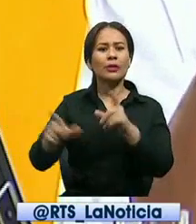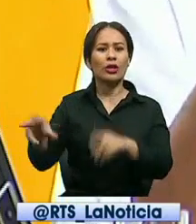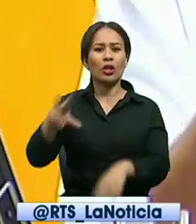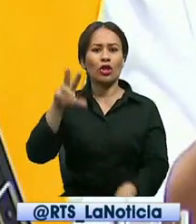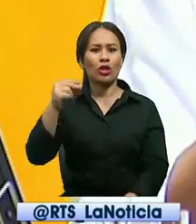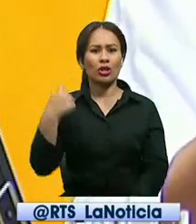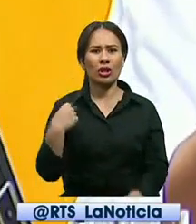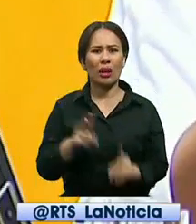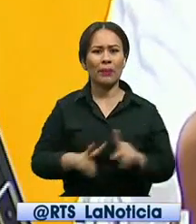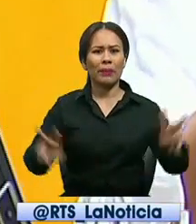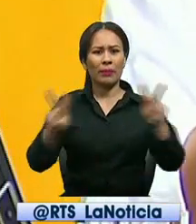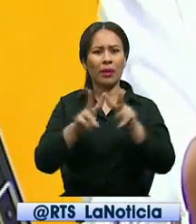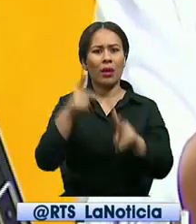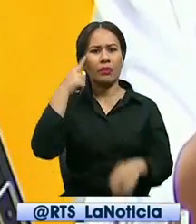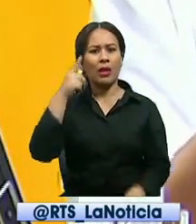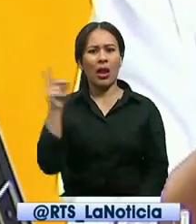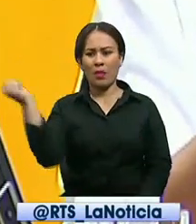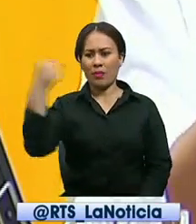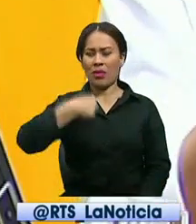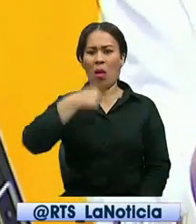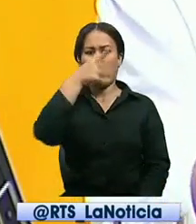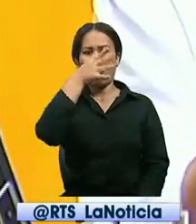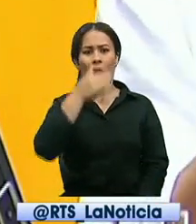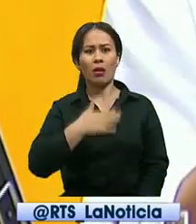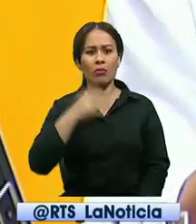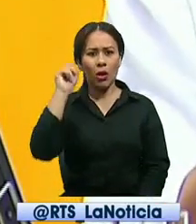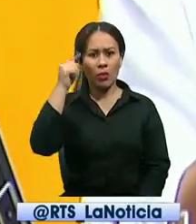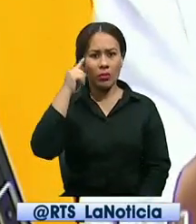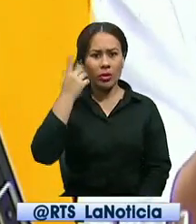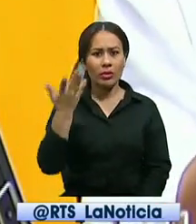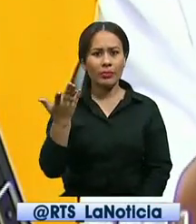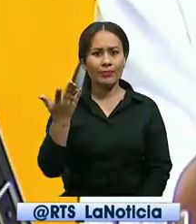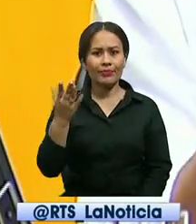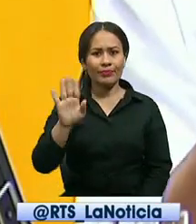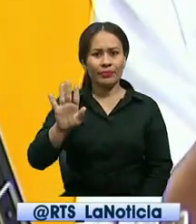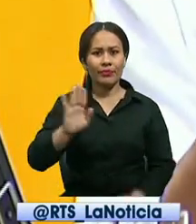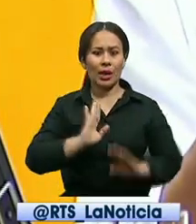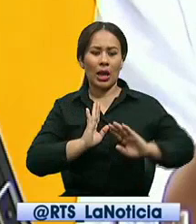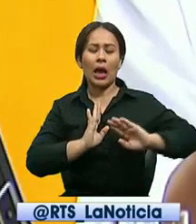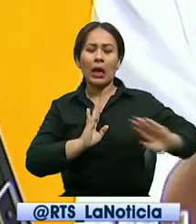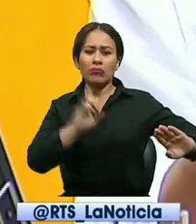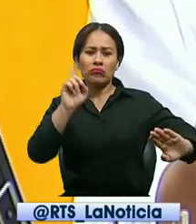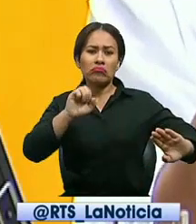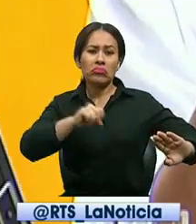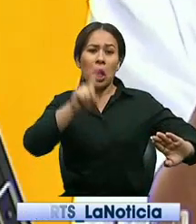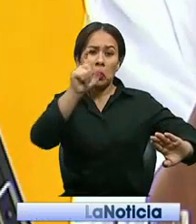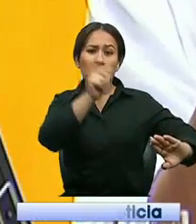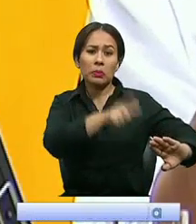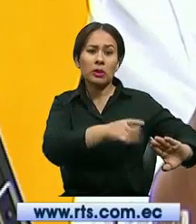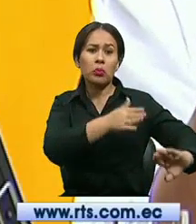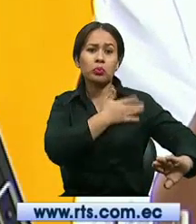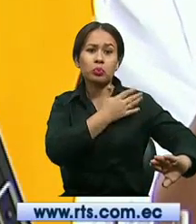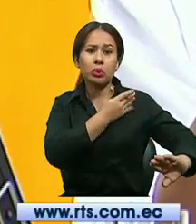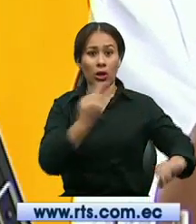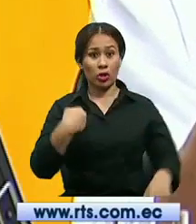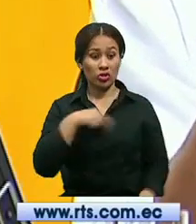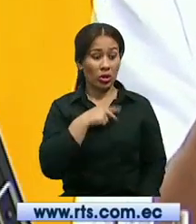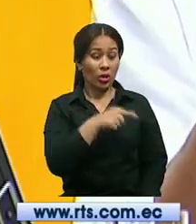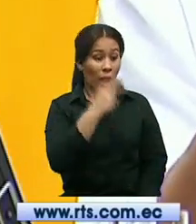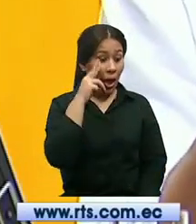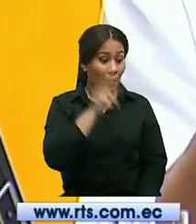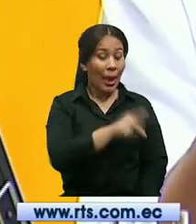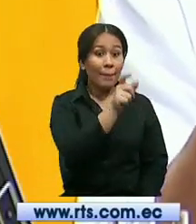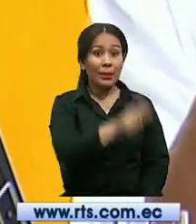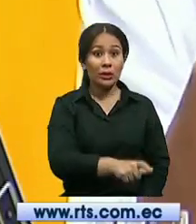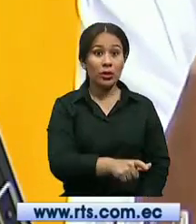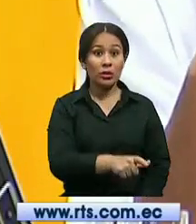moral para venir a jugar a nuestro gobierno. Claro que ha habido un caso aislado de corrupción y hemos sido los primeros en denunciarlo. Y